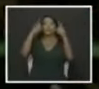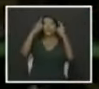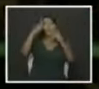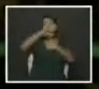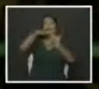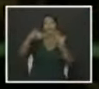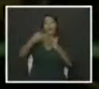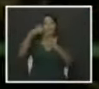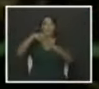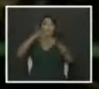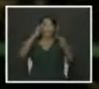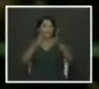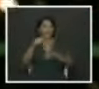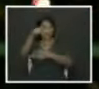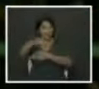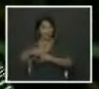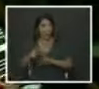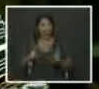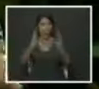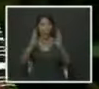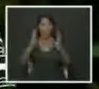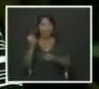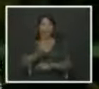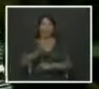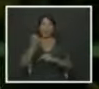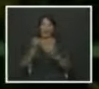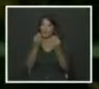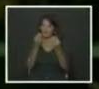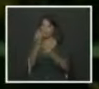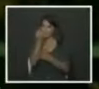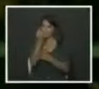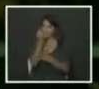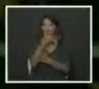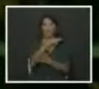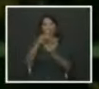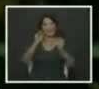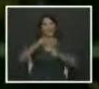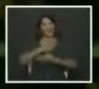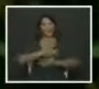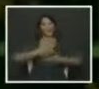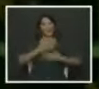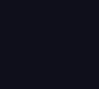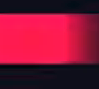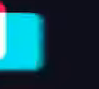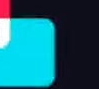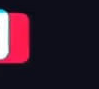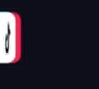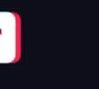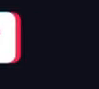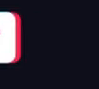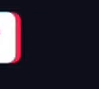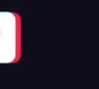del día de hoy. Esperamos que se lleven muchos milloncitos y que lo puedan disfrutar. Muchas gracias. Muchas gracias.